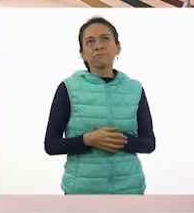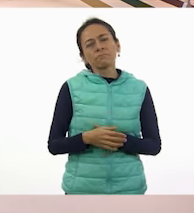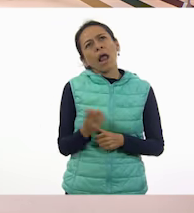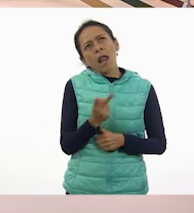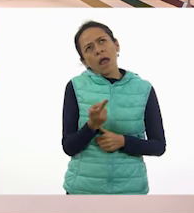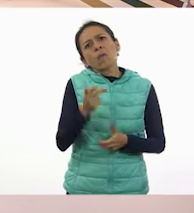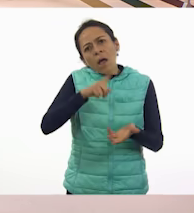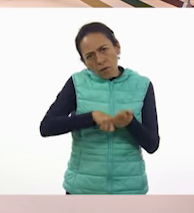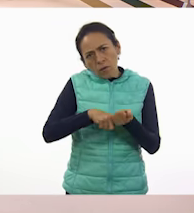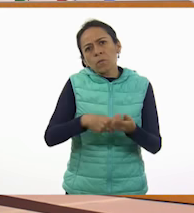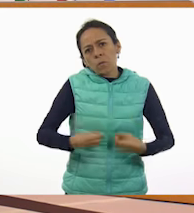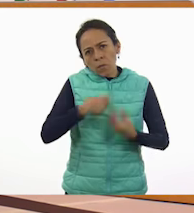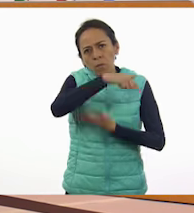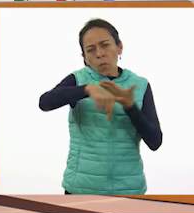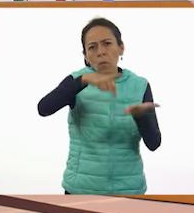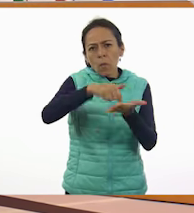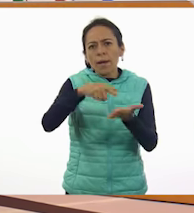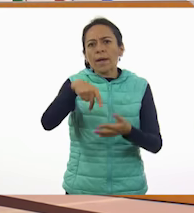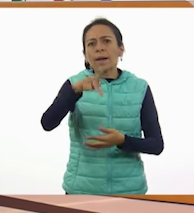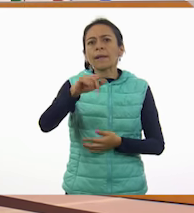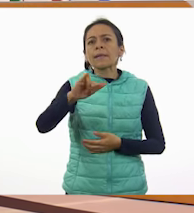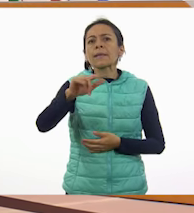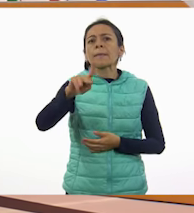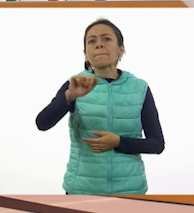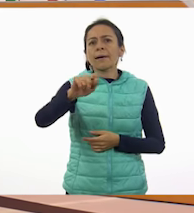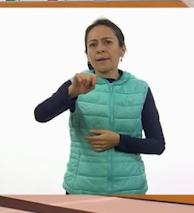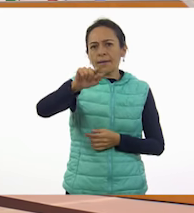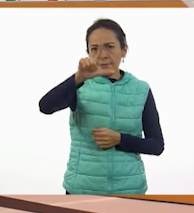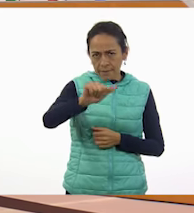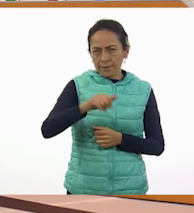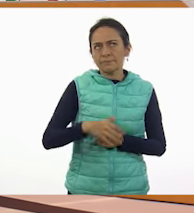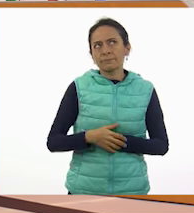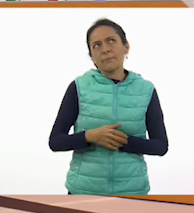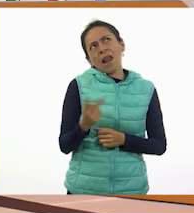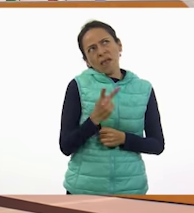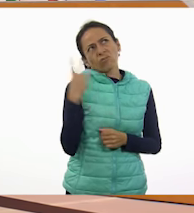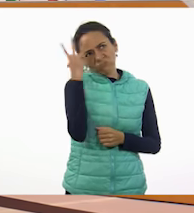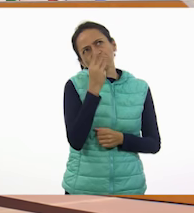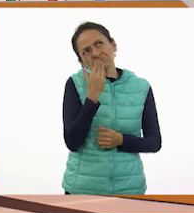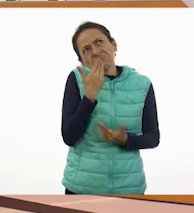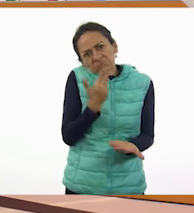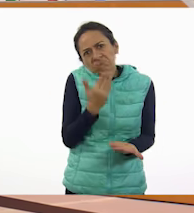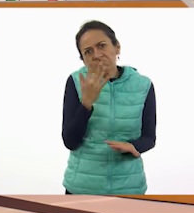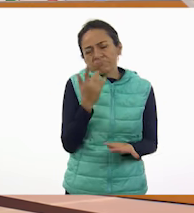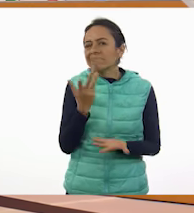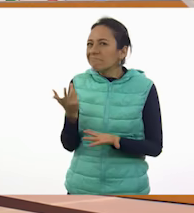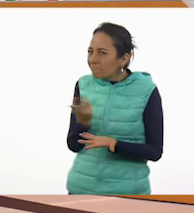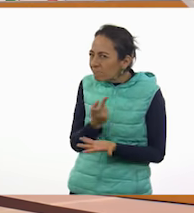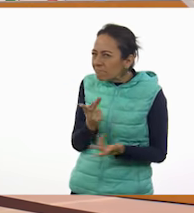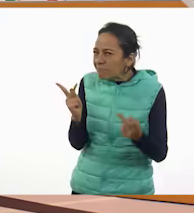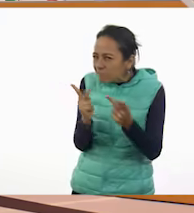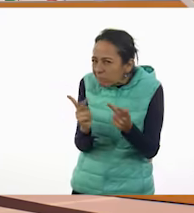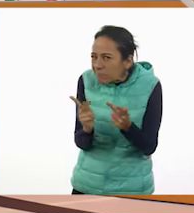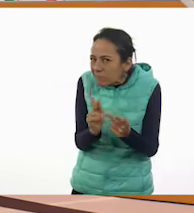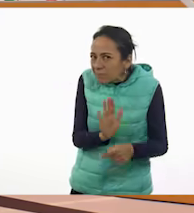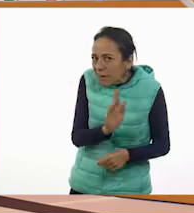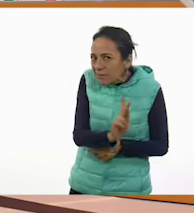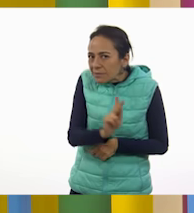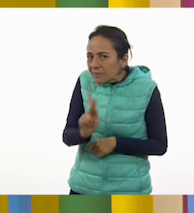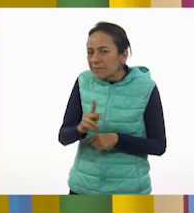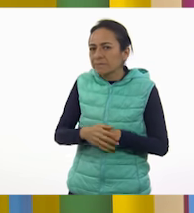son personas. Sí, se parecen en tantas cosas. ¿Por qué crees que Nadia debe tener el papel de bella?